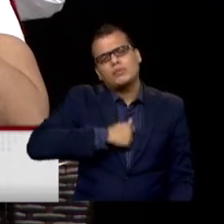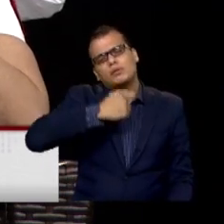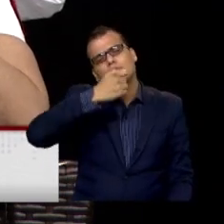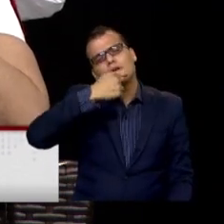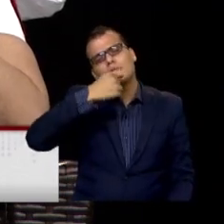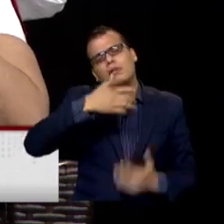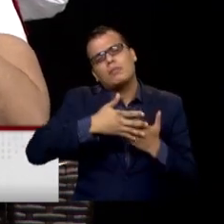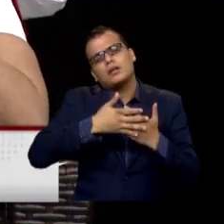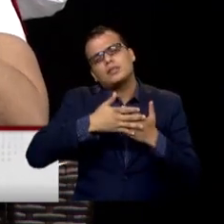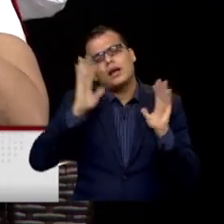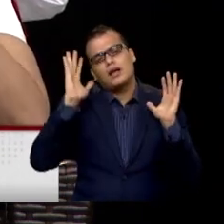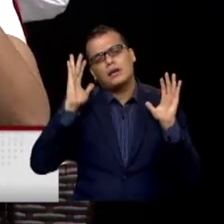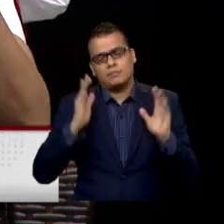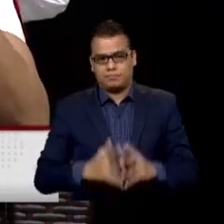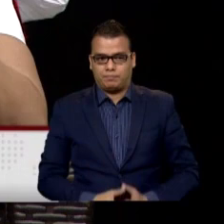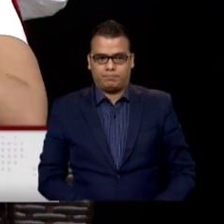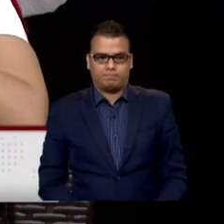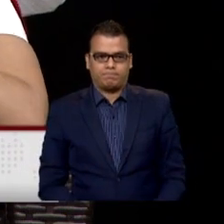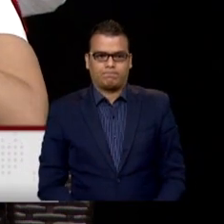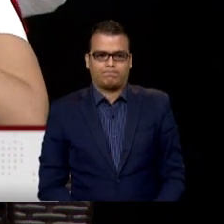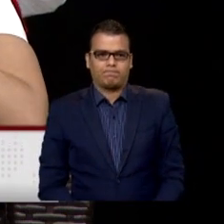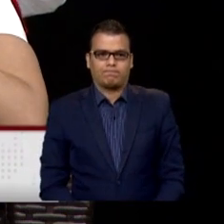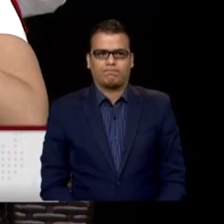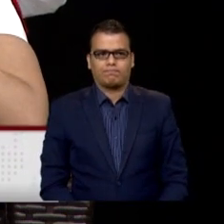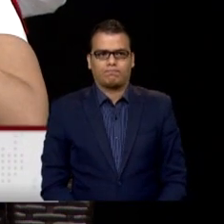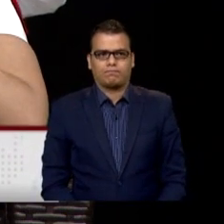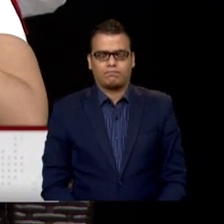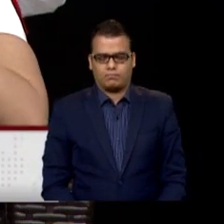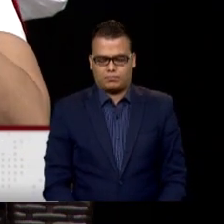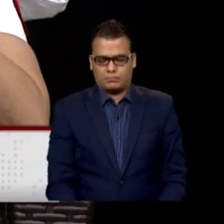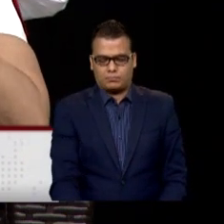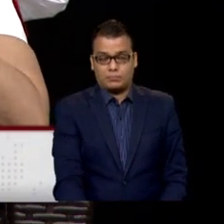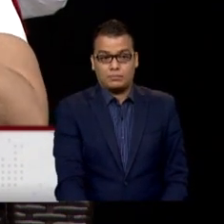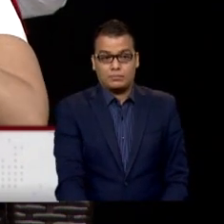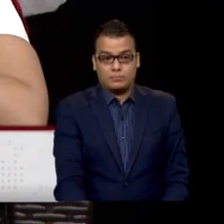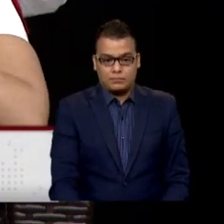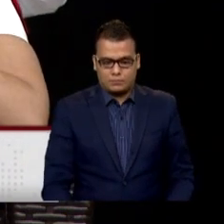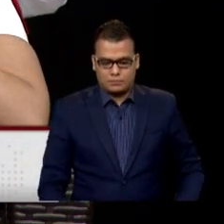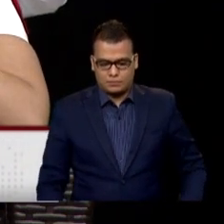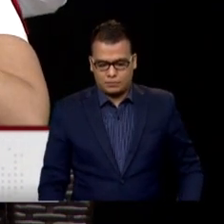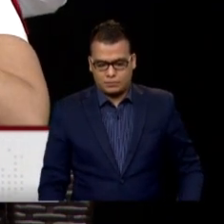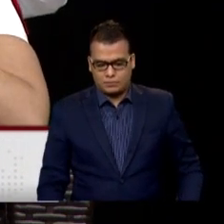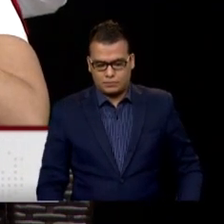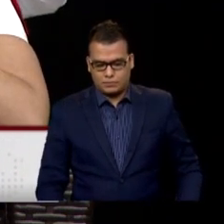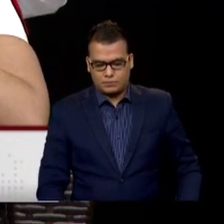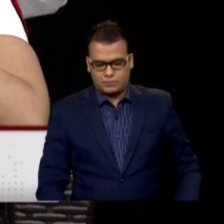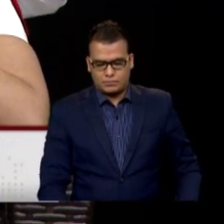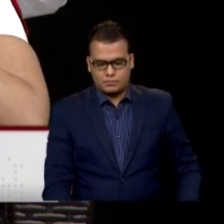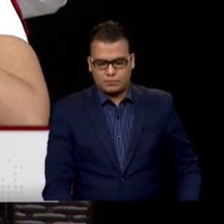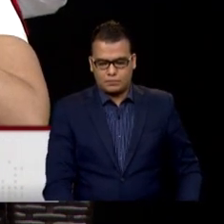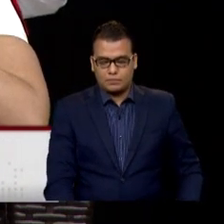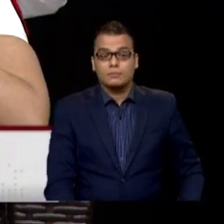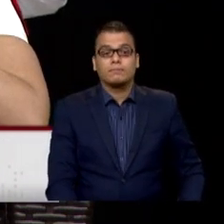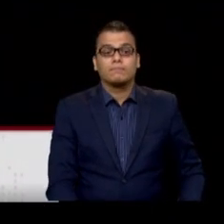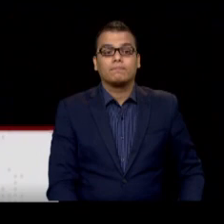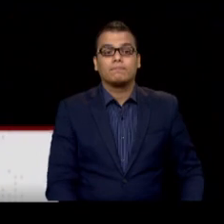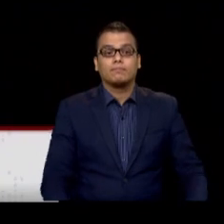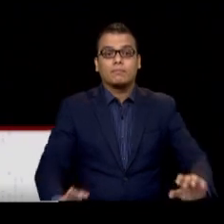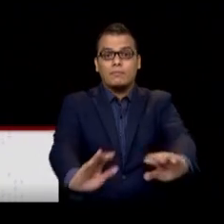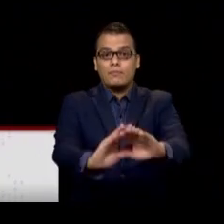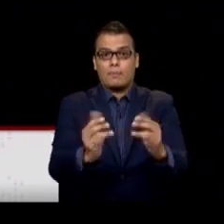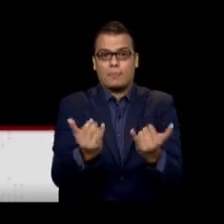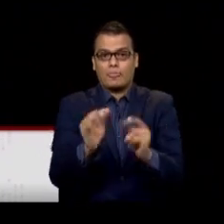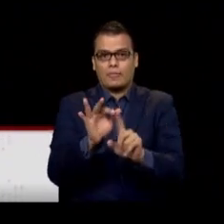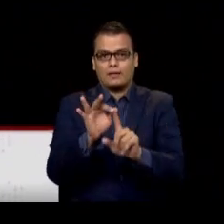automedicaron en las farmacias o de manera ambulatoria. Muy bien. Entonces hay que tener también mucho cuidado. Tenemos a esta hora, en este especial, un invitado